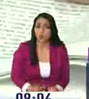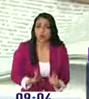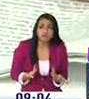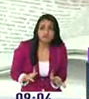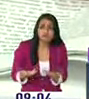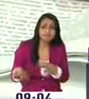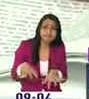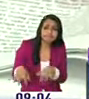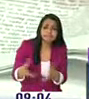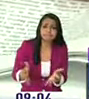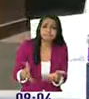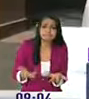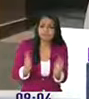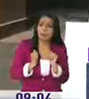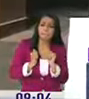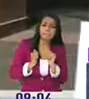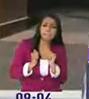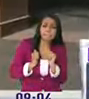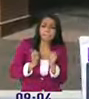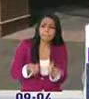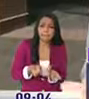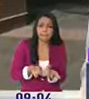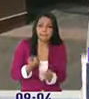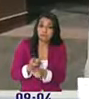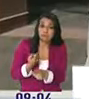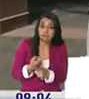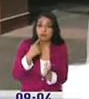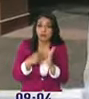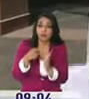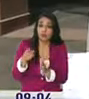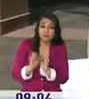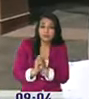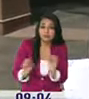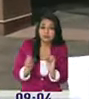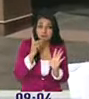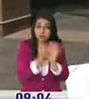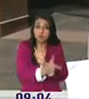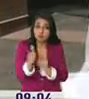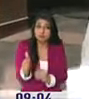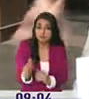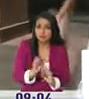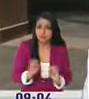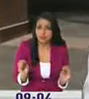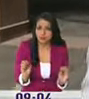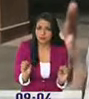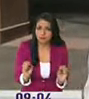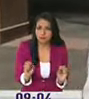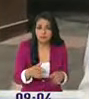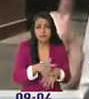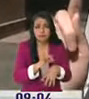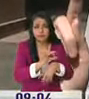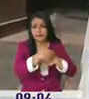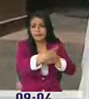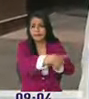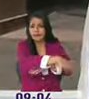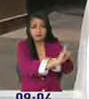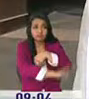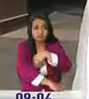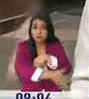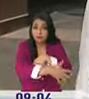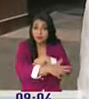nada desde esta entidad. Y por lo tanto, si es que no presenta acusación particular y permite que quede en la